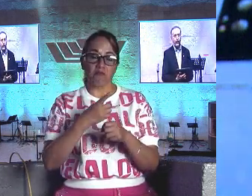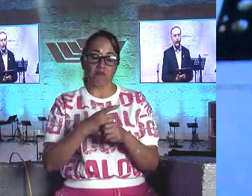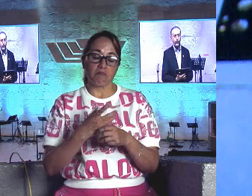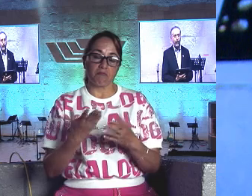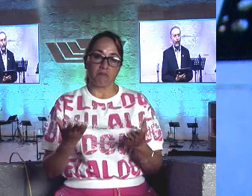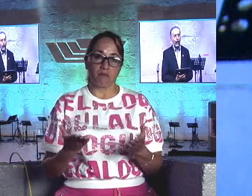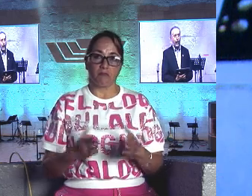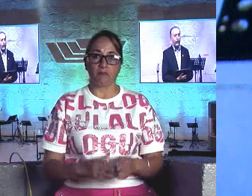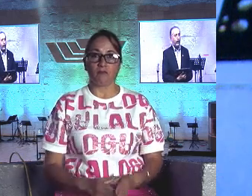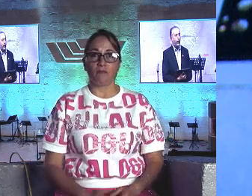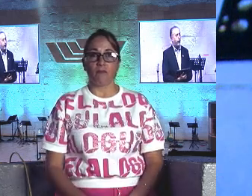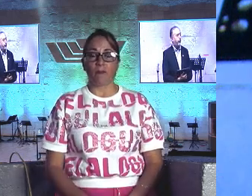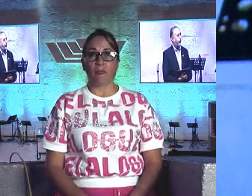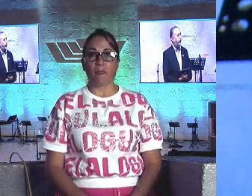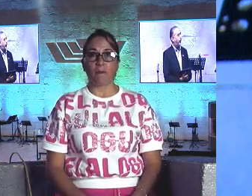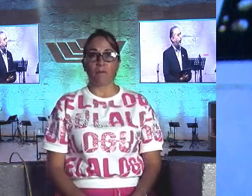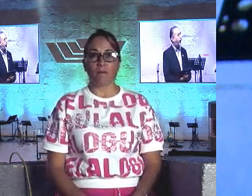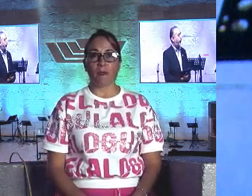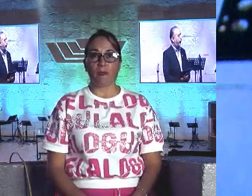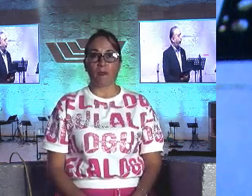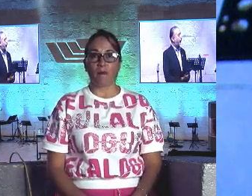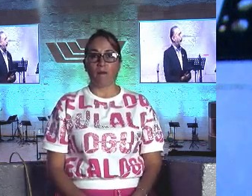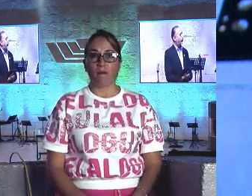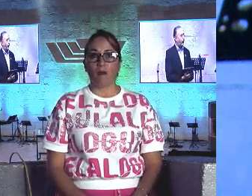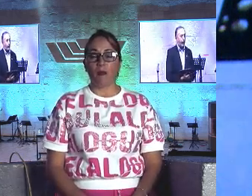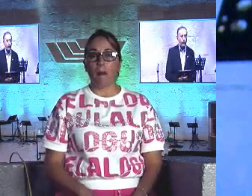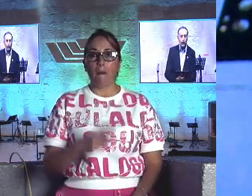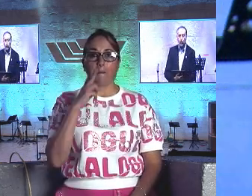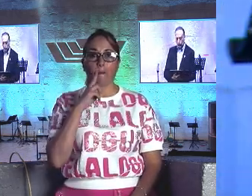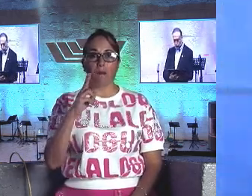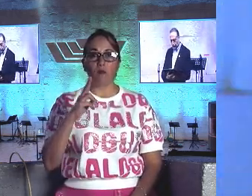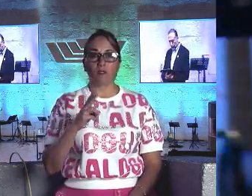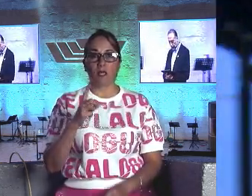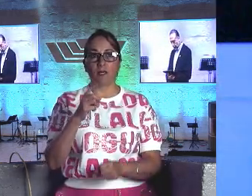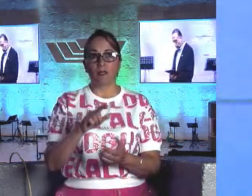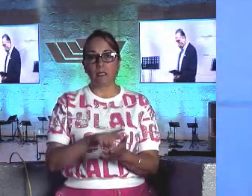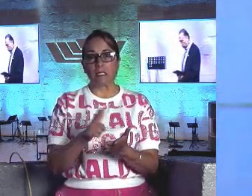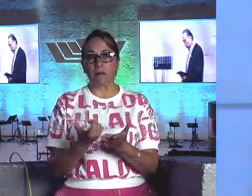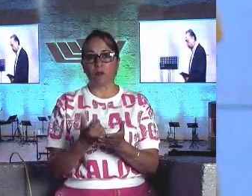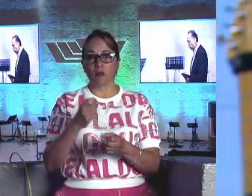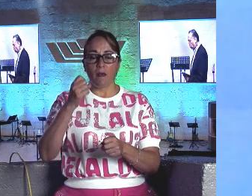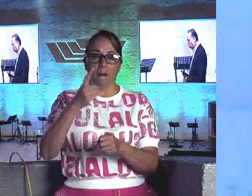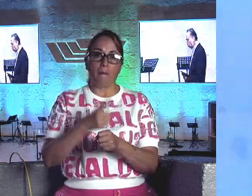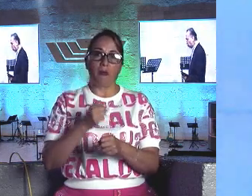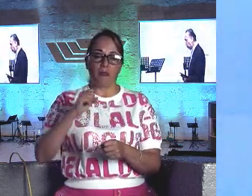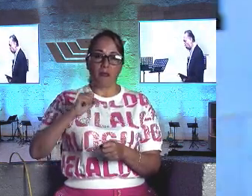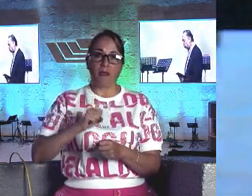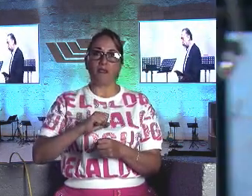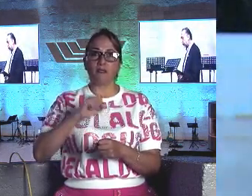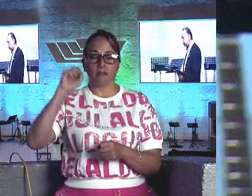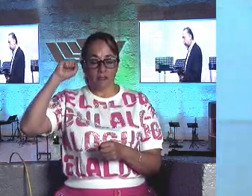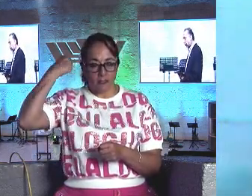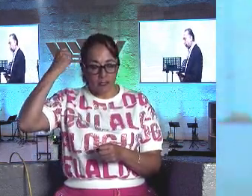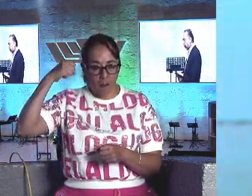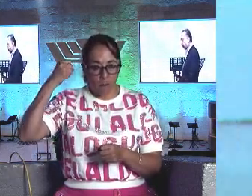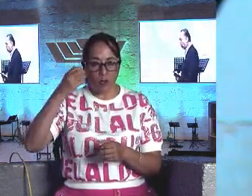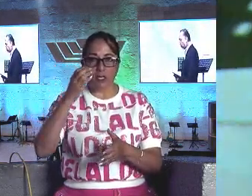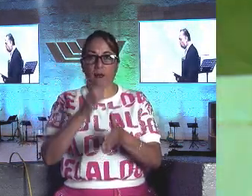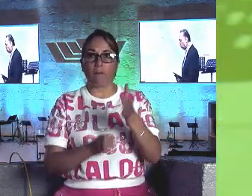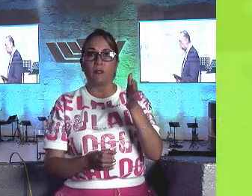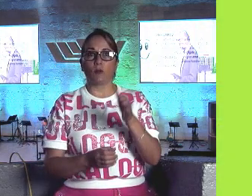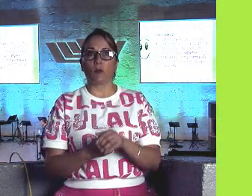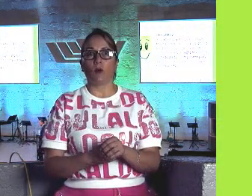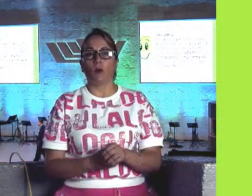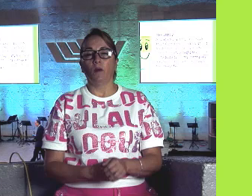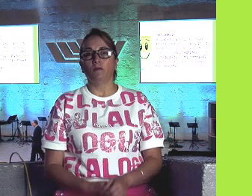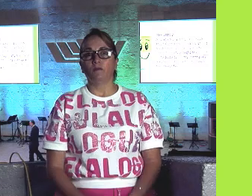felicidad. Así que vamos a ir al primer libro de Samuel, capítulo 22, versículos 1 y 2. 22, 1 y